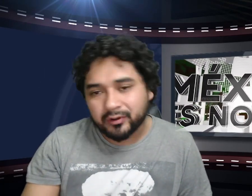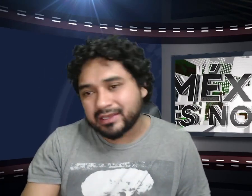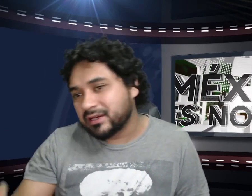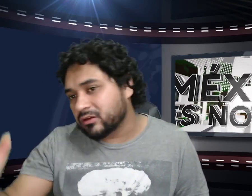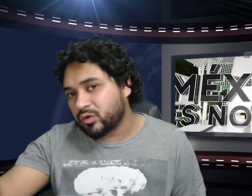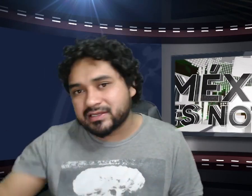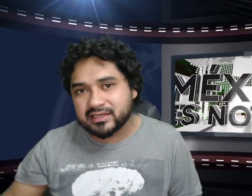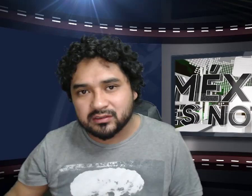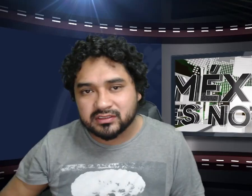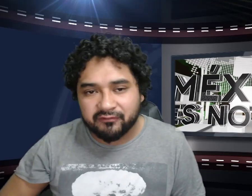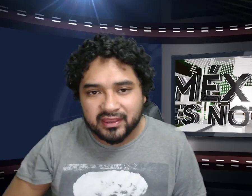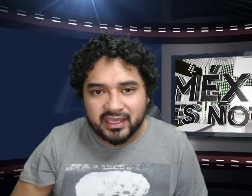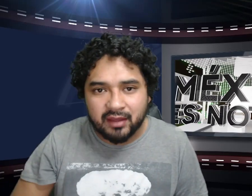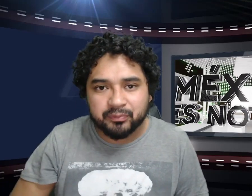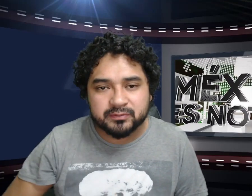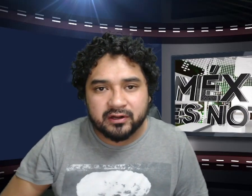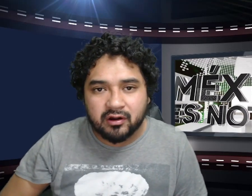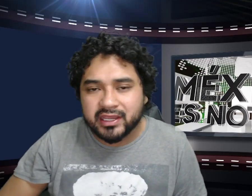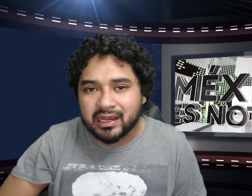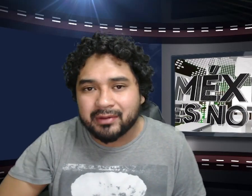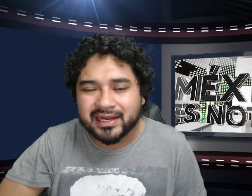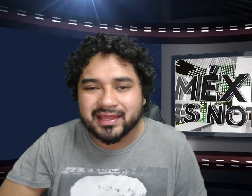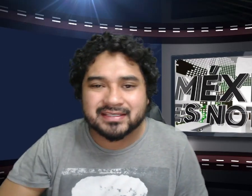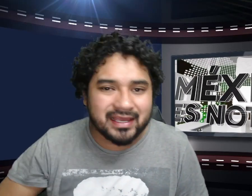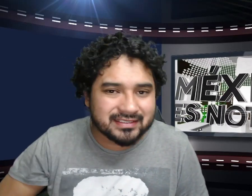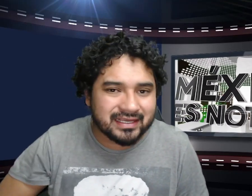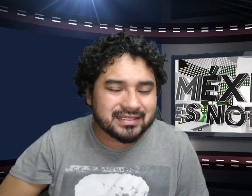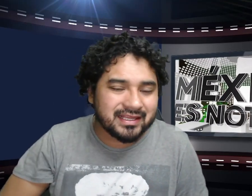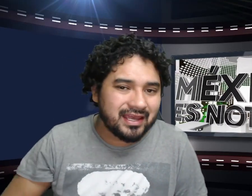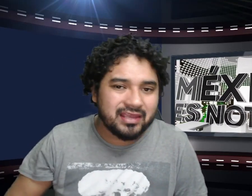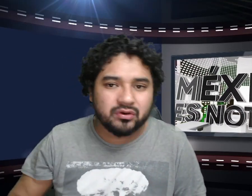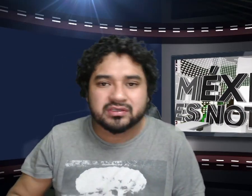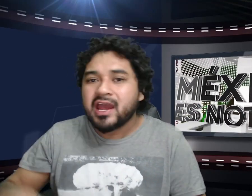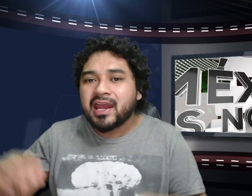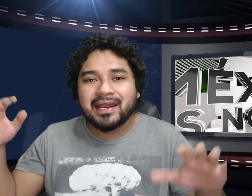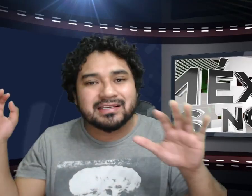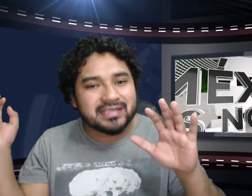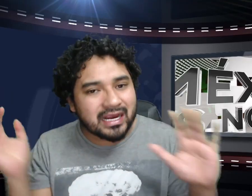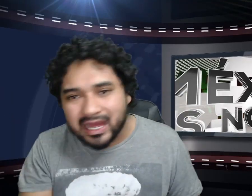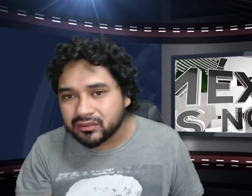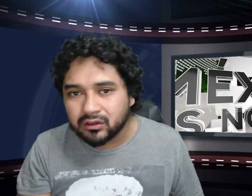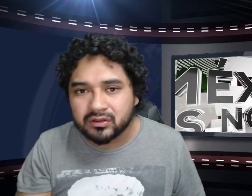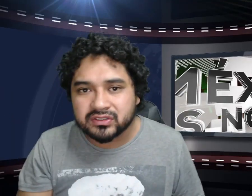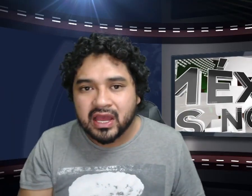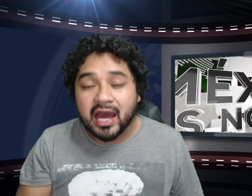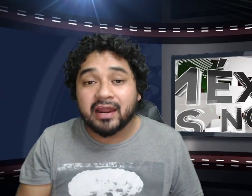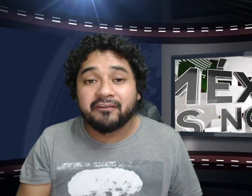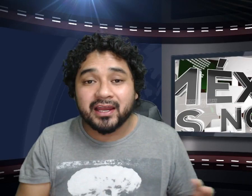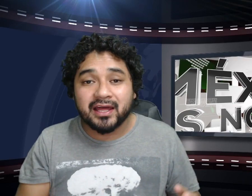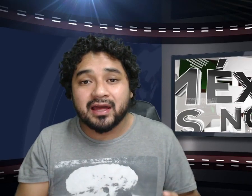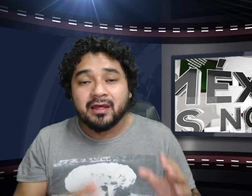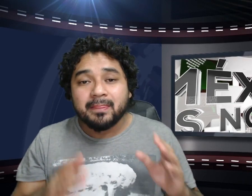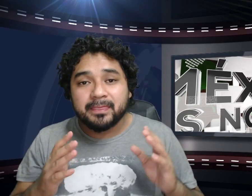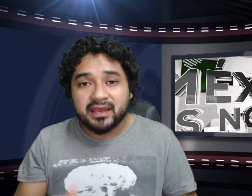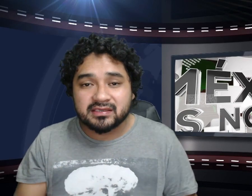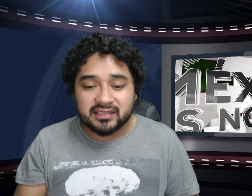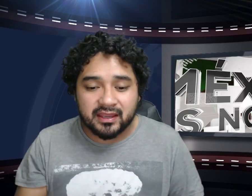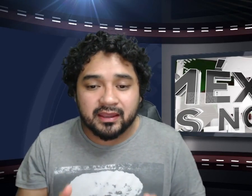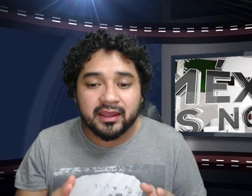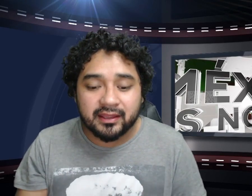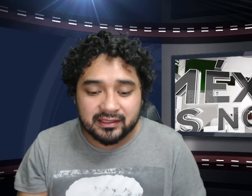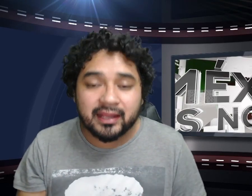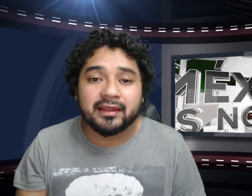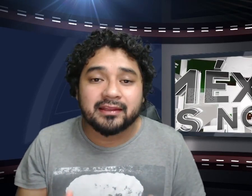porque si los jueces los defendían pues bueno la única manera de deshacerse de ellos era sacándolos a la fregada de